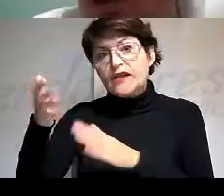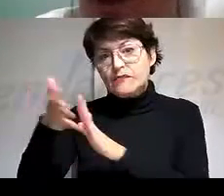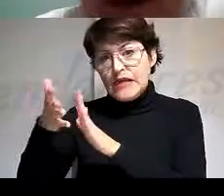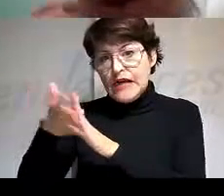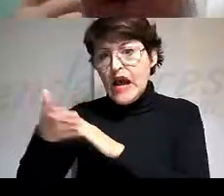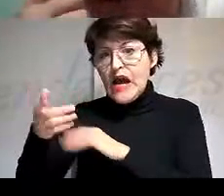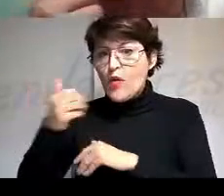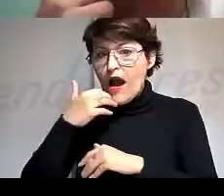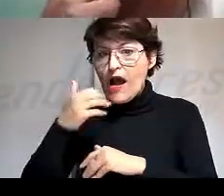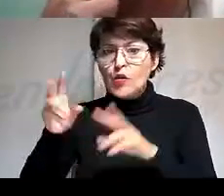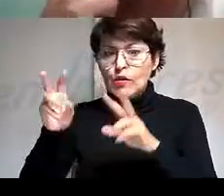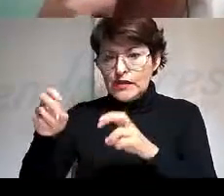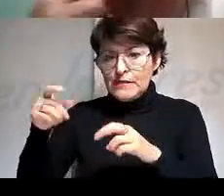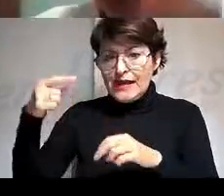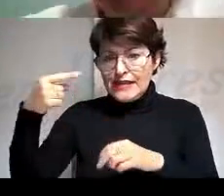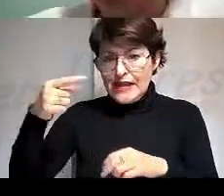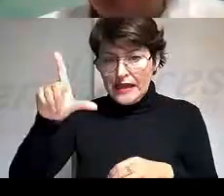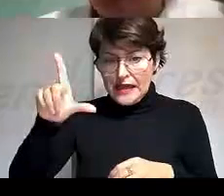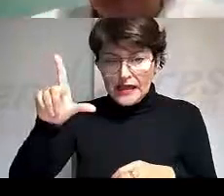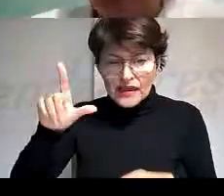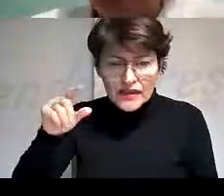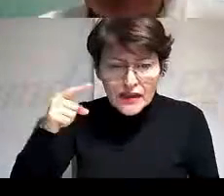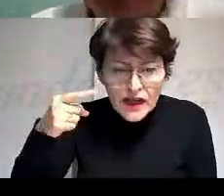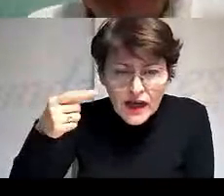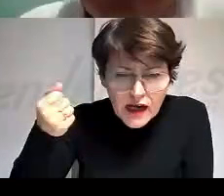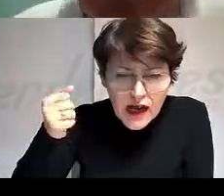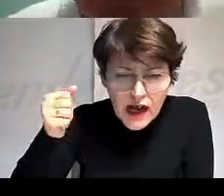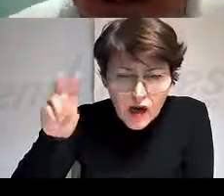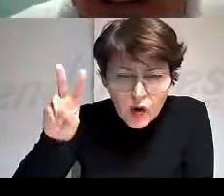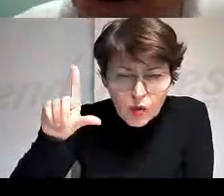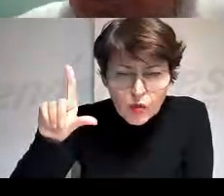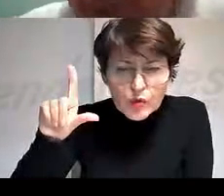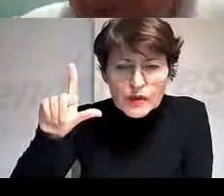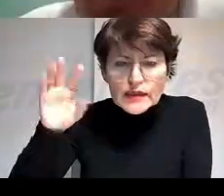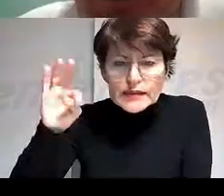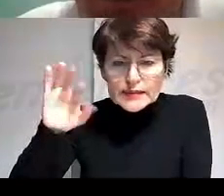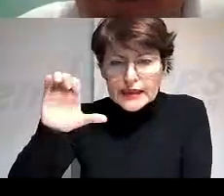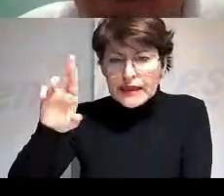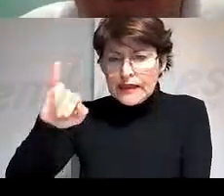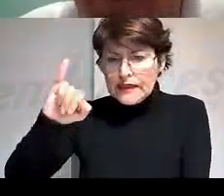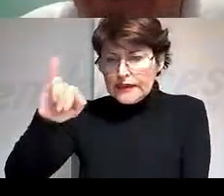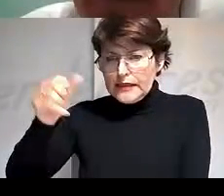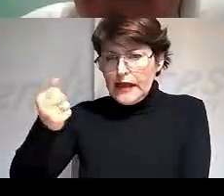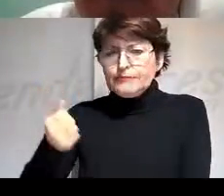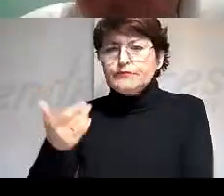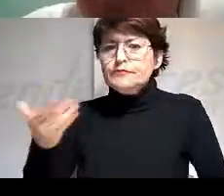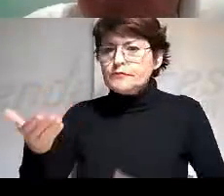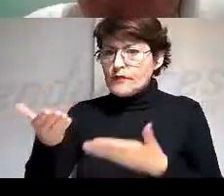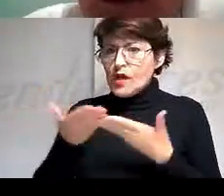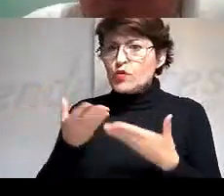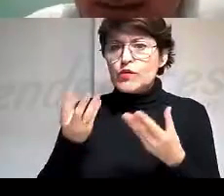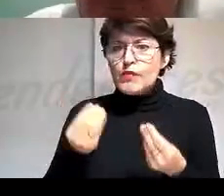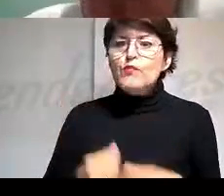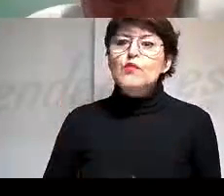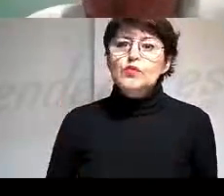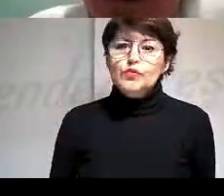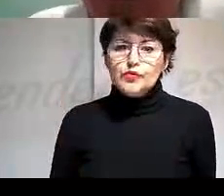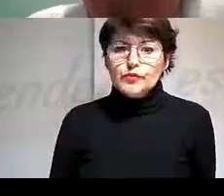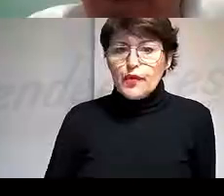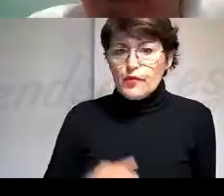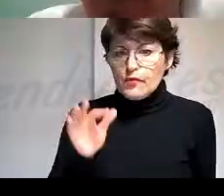sus super conocimientos, es una persona, vamos, es una fuente de conocimientos en cuanto a aceites esenciales, porque la Gaulteria resulta